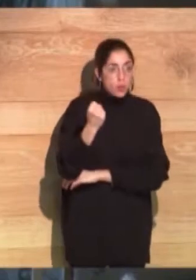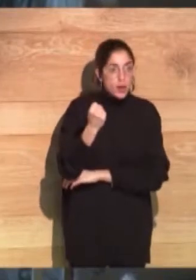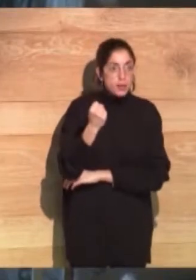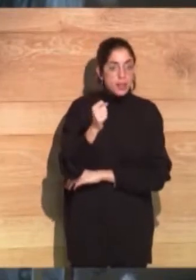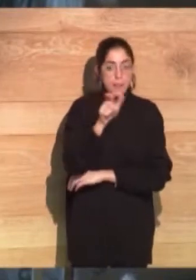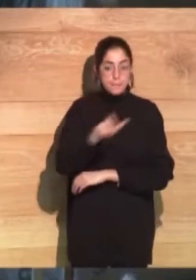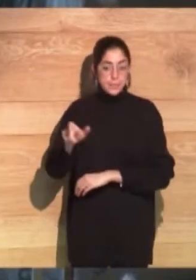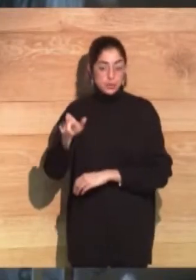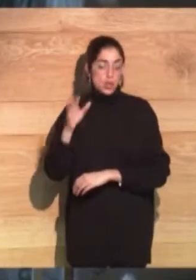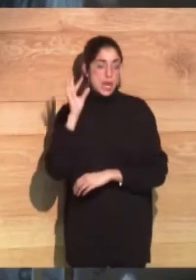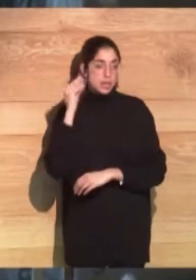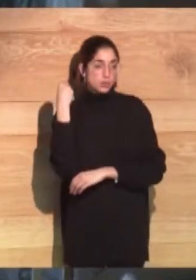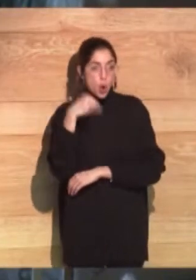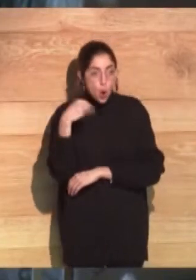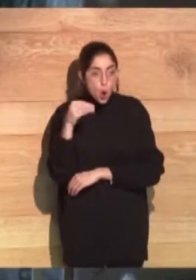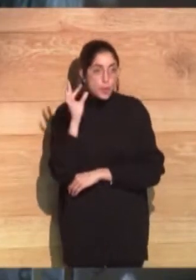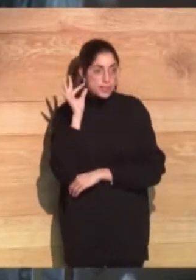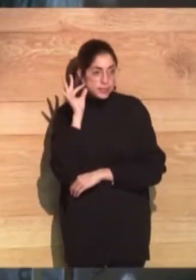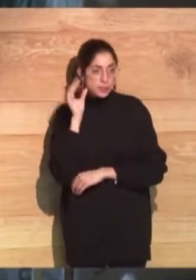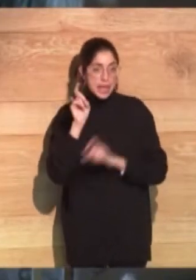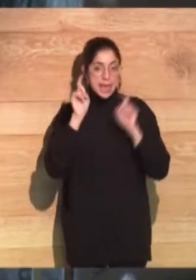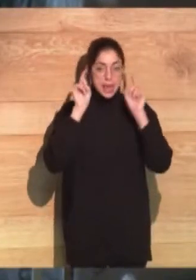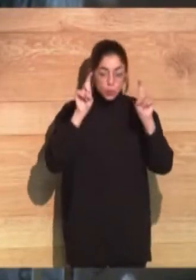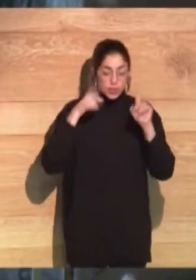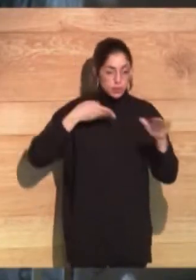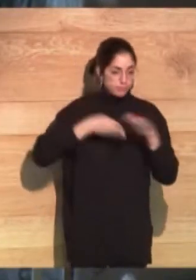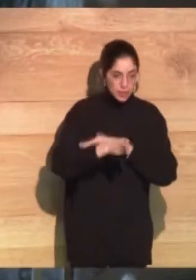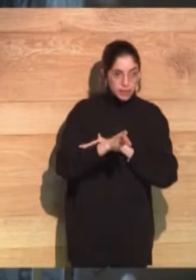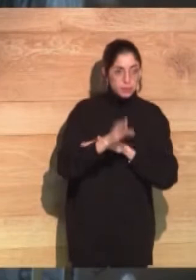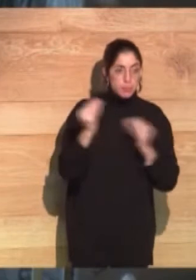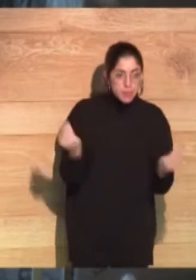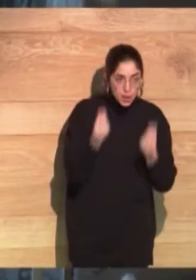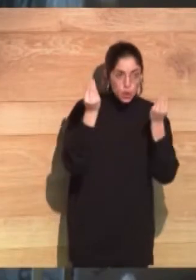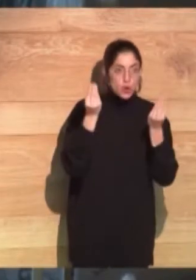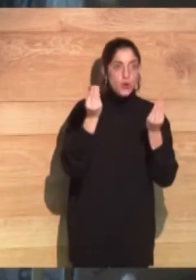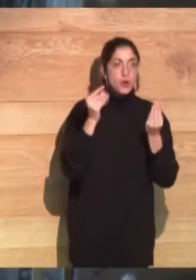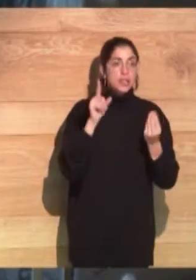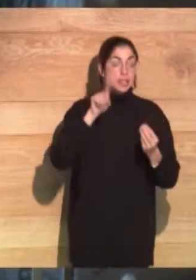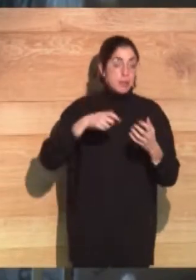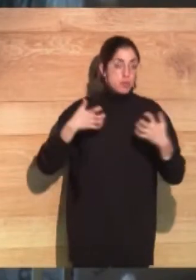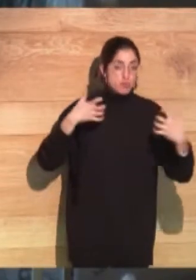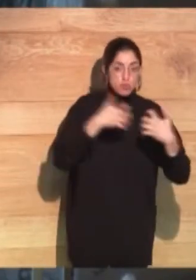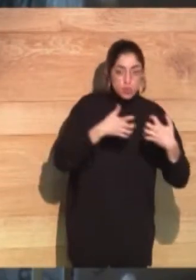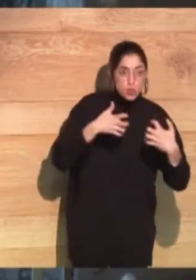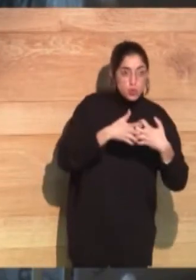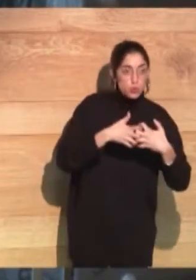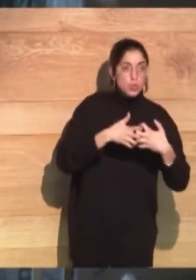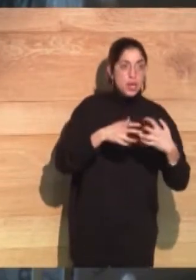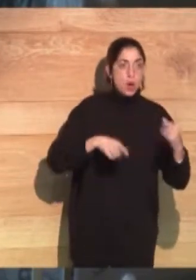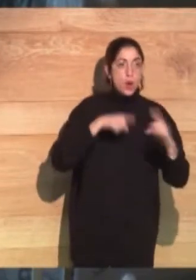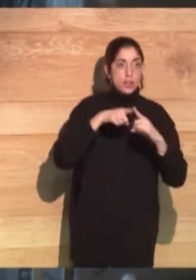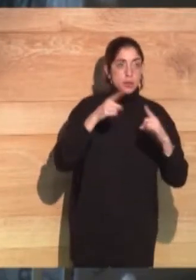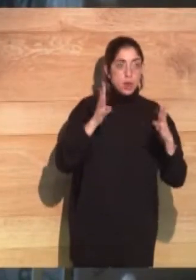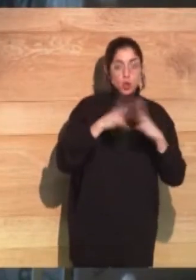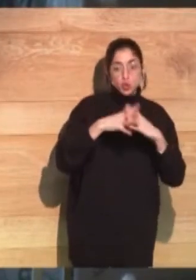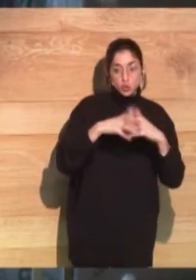tener acceso a una educación mejor, que luchan por unas estructuras